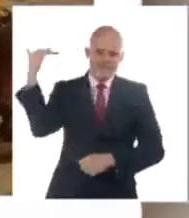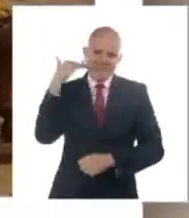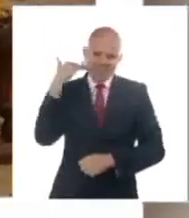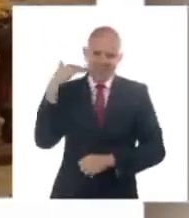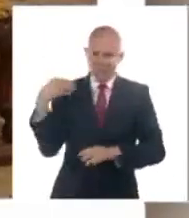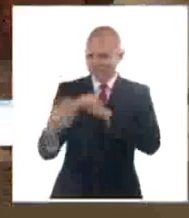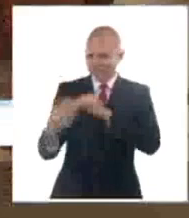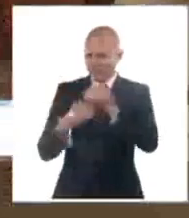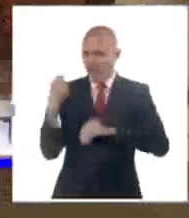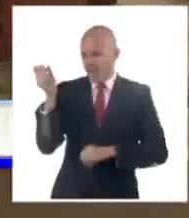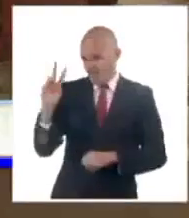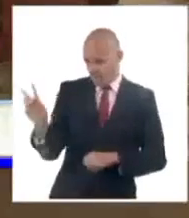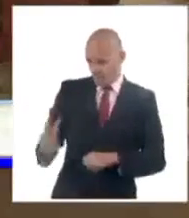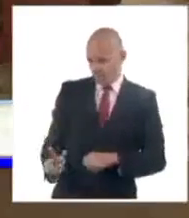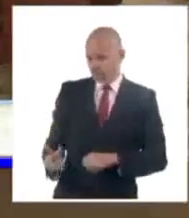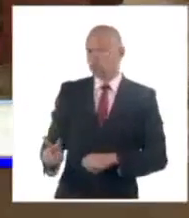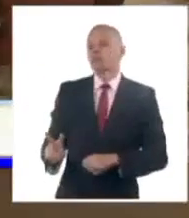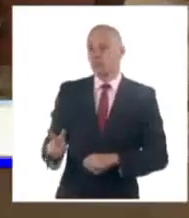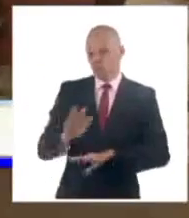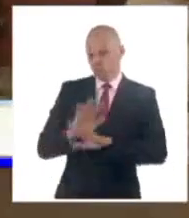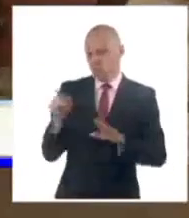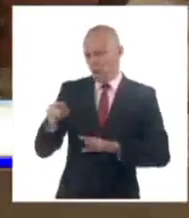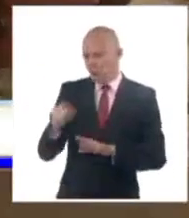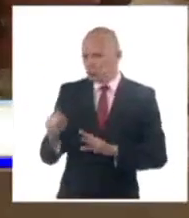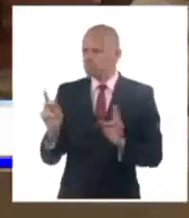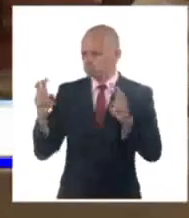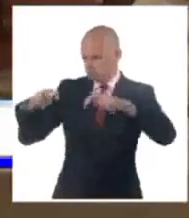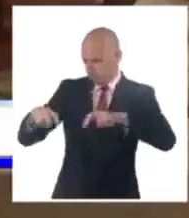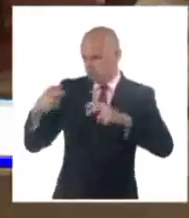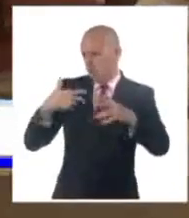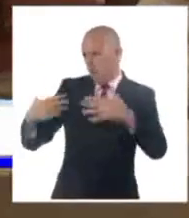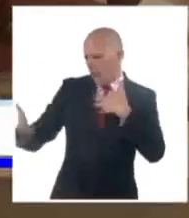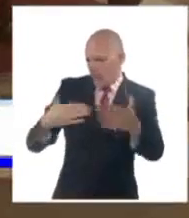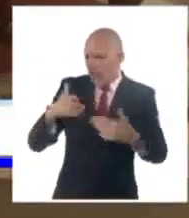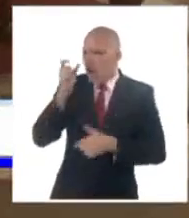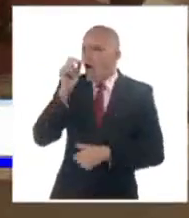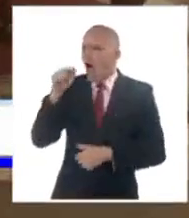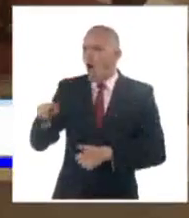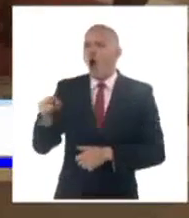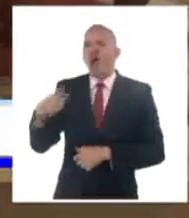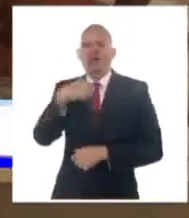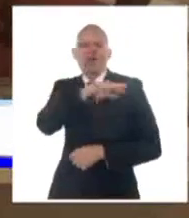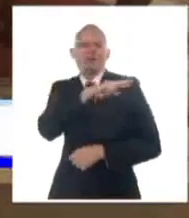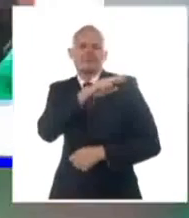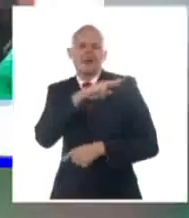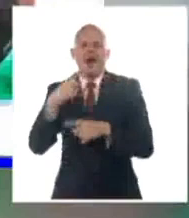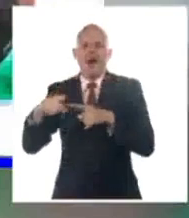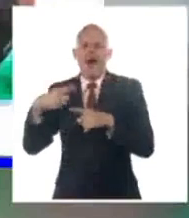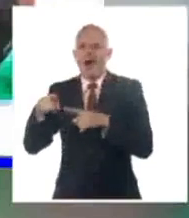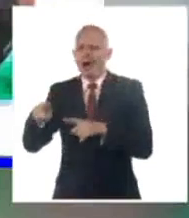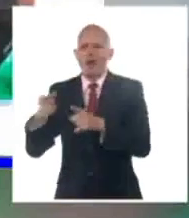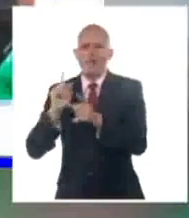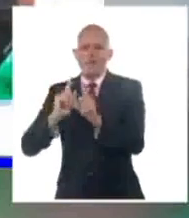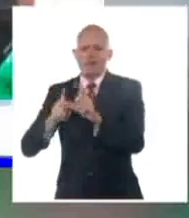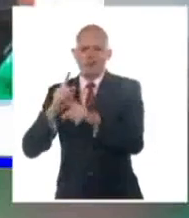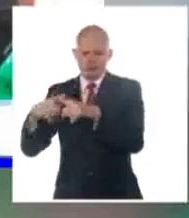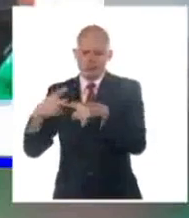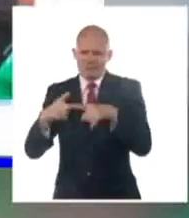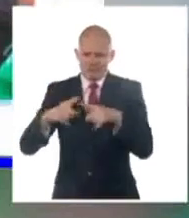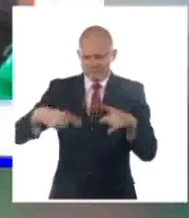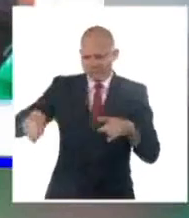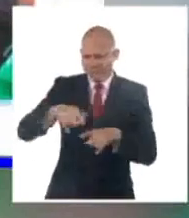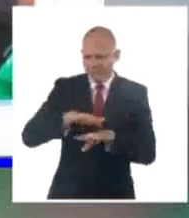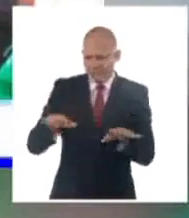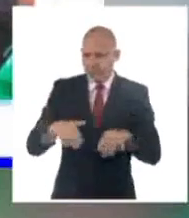sostuvo con Nguyen Van Nen, miembro del Buró Político y secretario del Comité Provincial de la ciudad Ho Chi Minh. En el encuentro recordaron